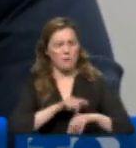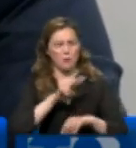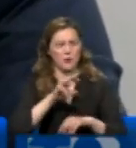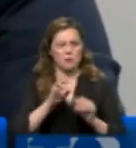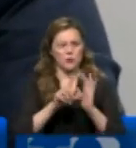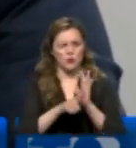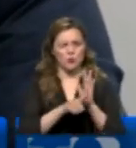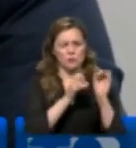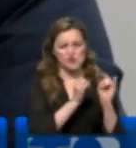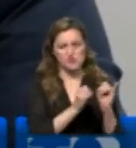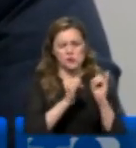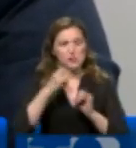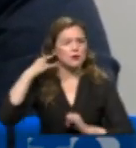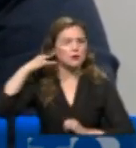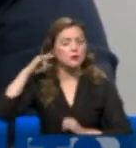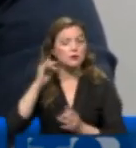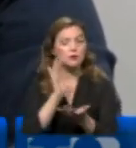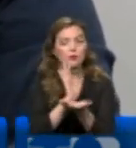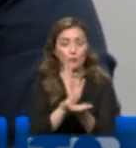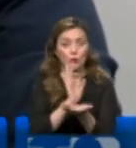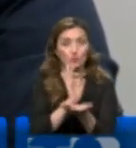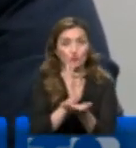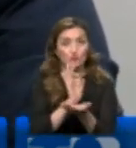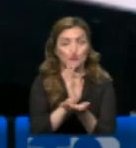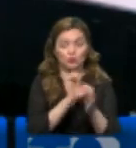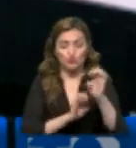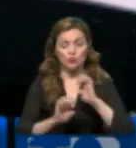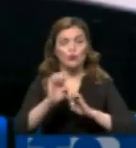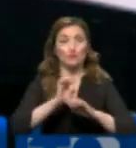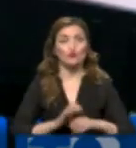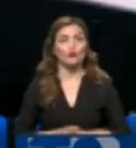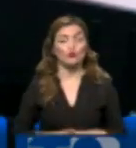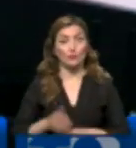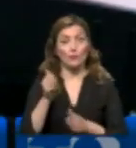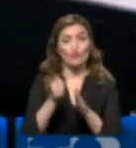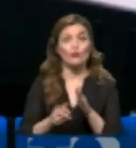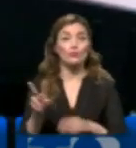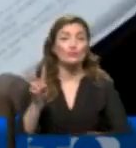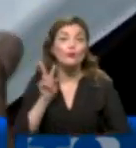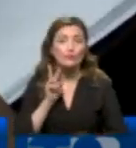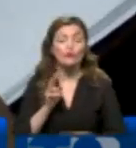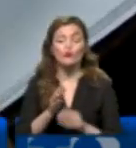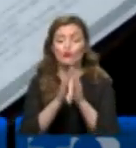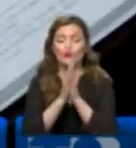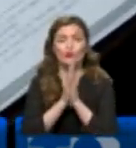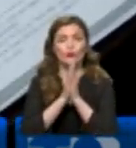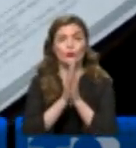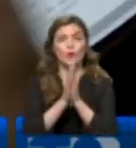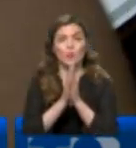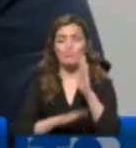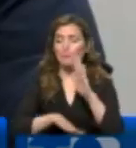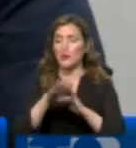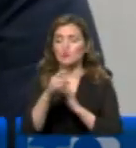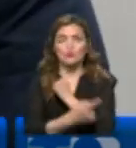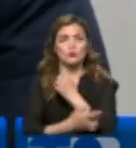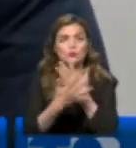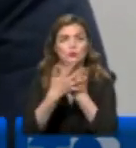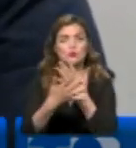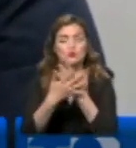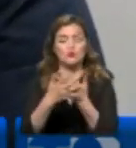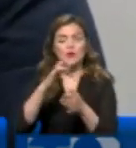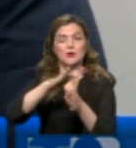niña para decir la versión y dar su peritaje. Según el abogado de las víctimas, solicitaron la pena máxima. Es un